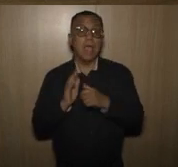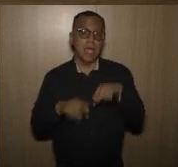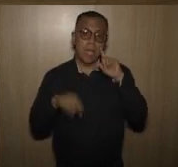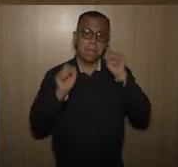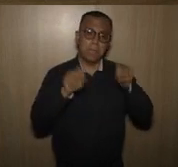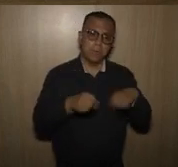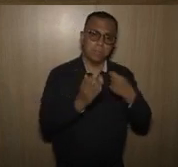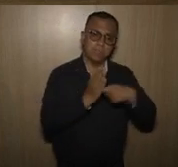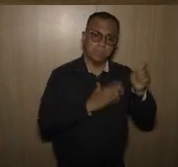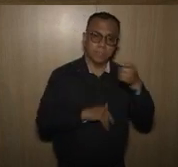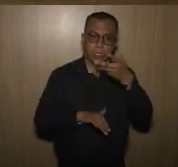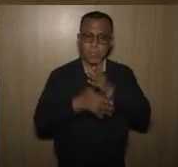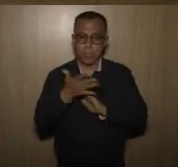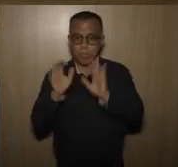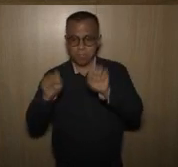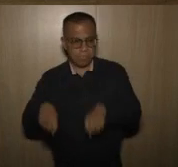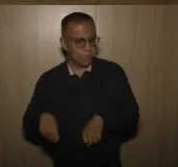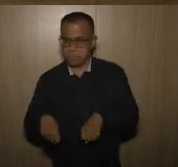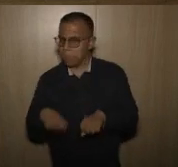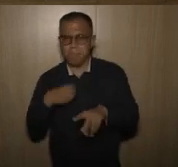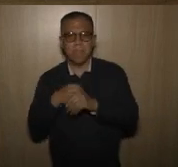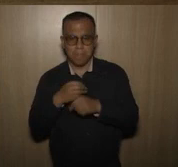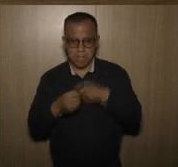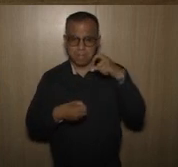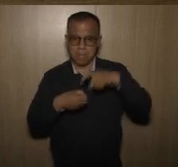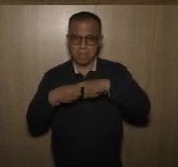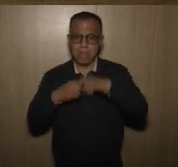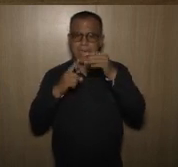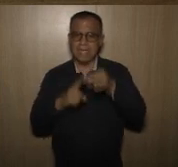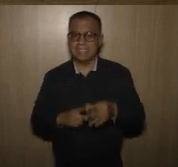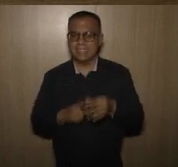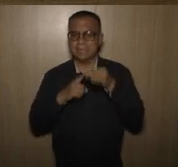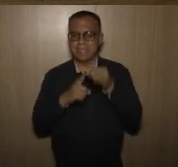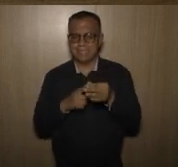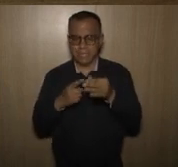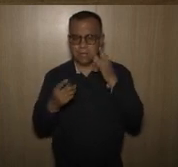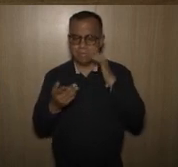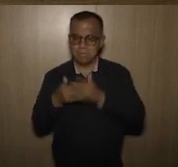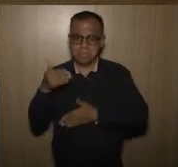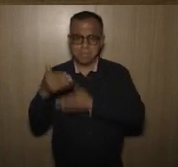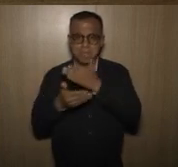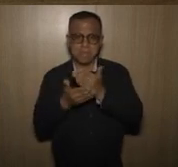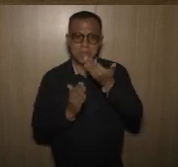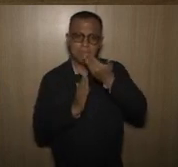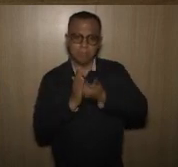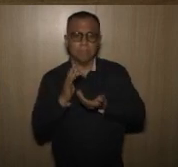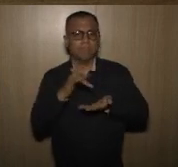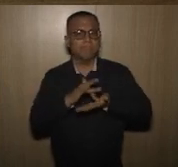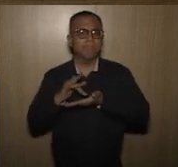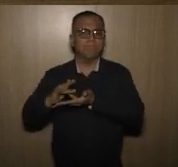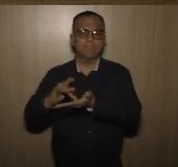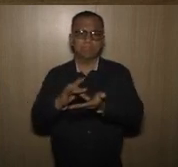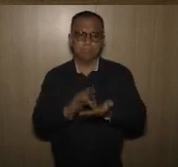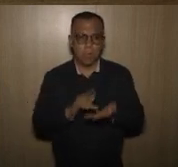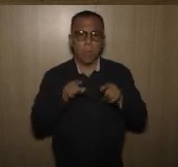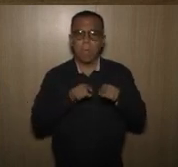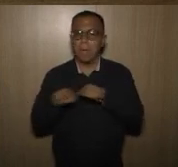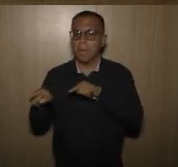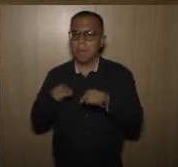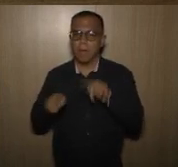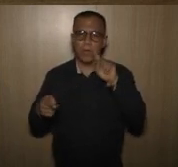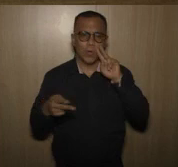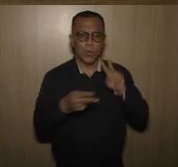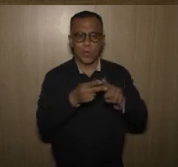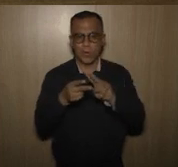acreditadas, técnicas y tecnológicas, régimen especial, donde van a participar en momentos para